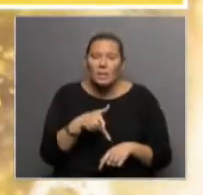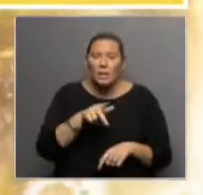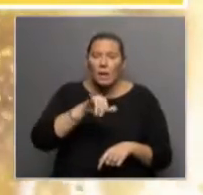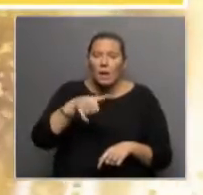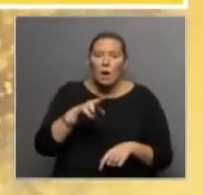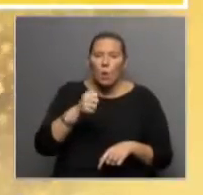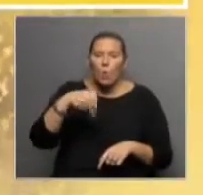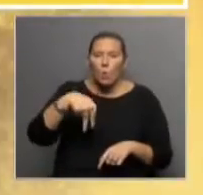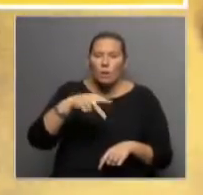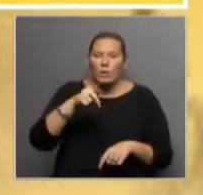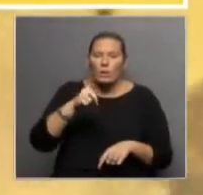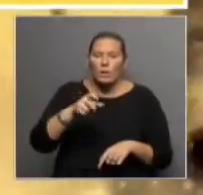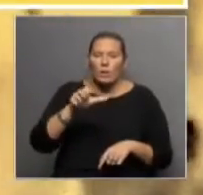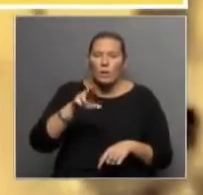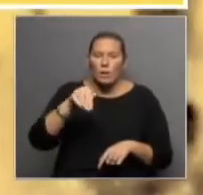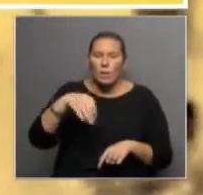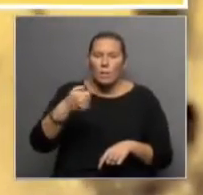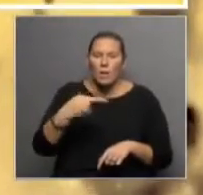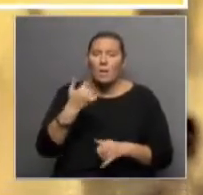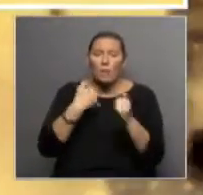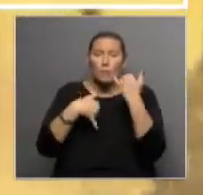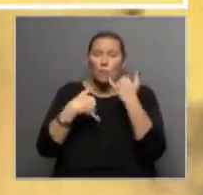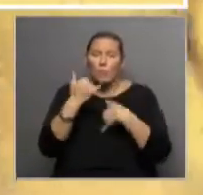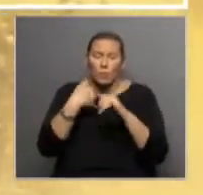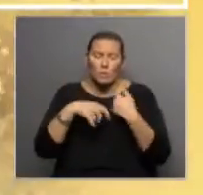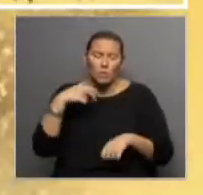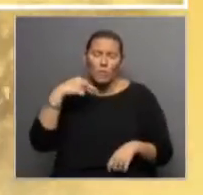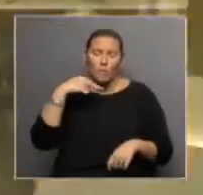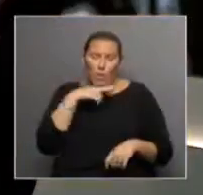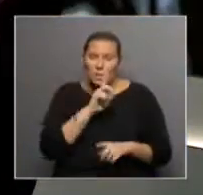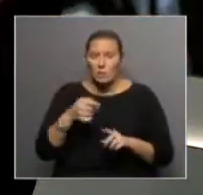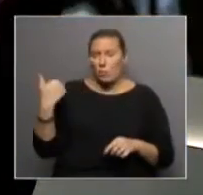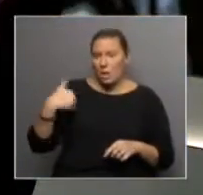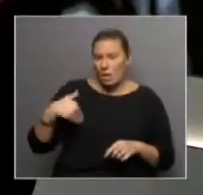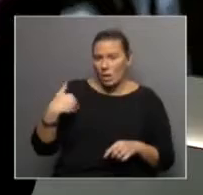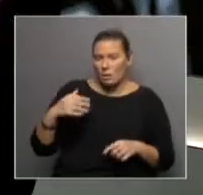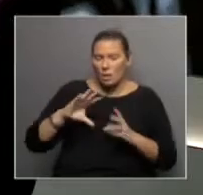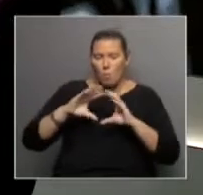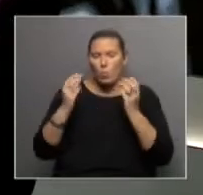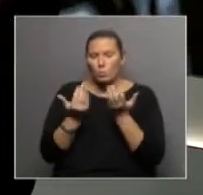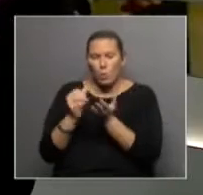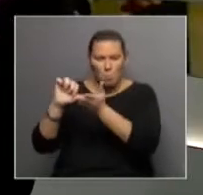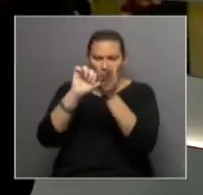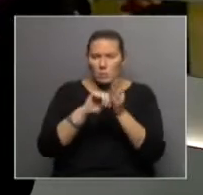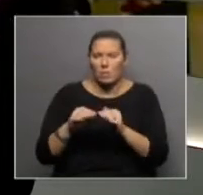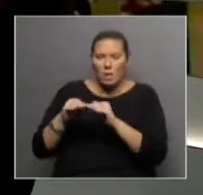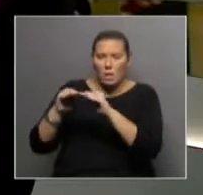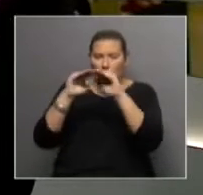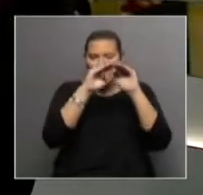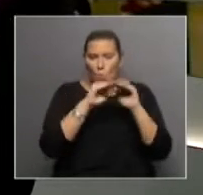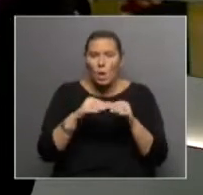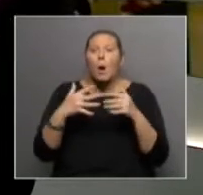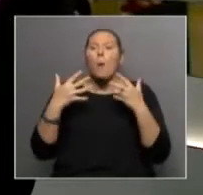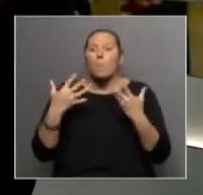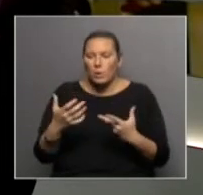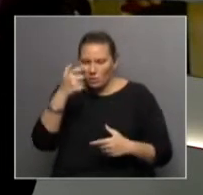que nos dieron información falsa en su momento. Es el caso en Argentina, pasa en todos los países del mundo. Por eso tenemos que usar todo el